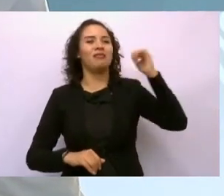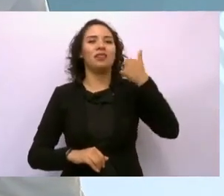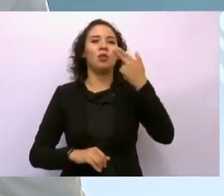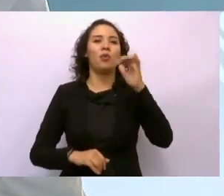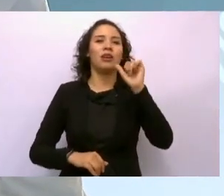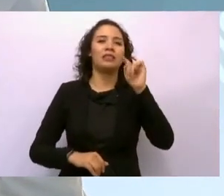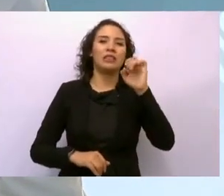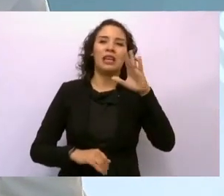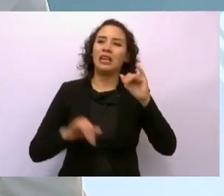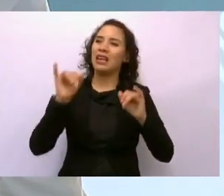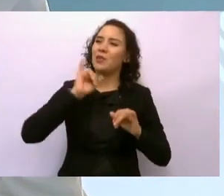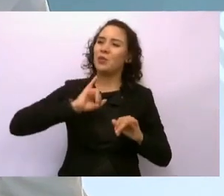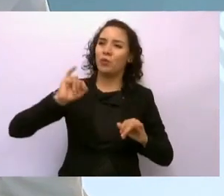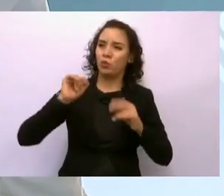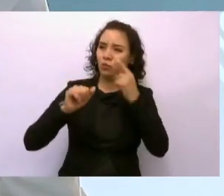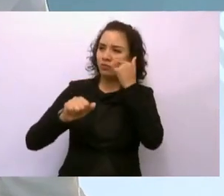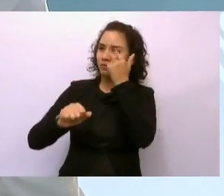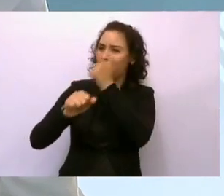encontrar